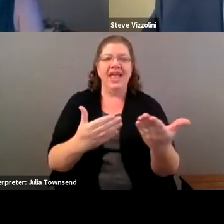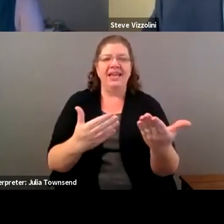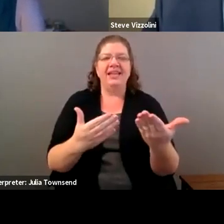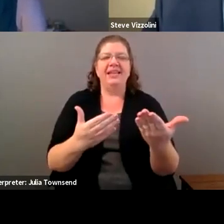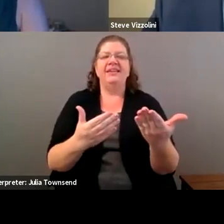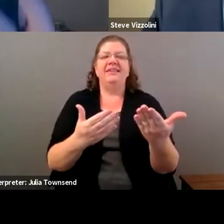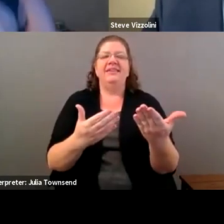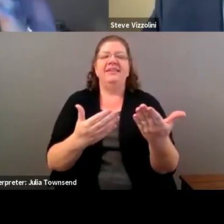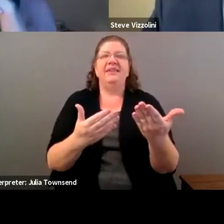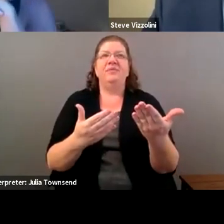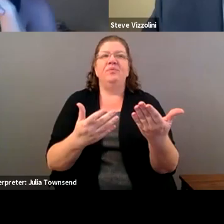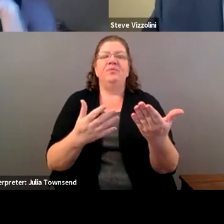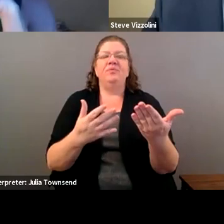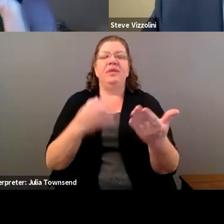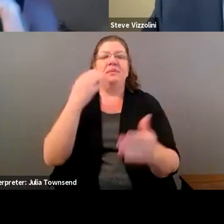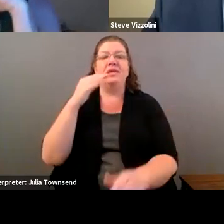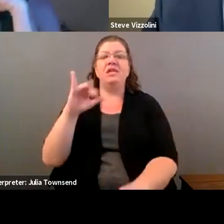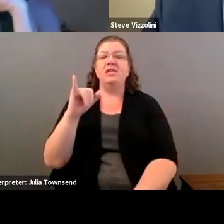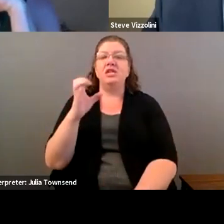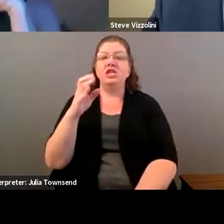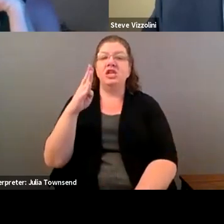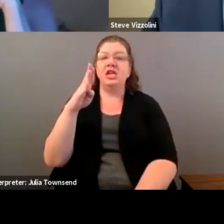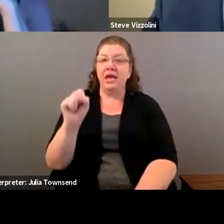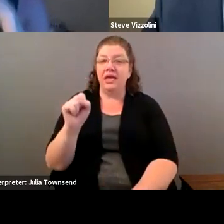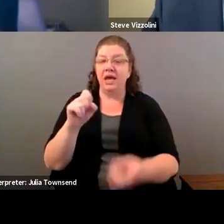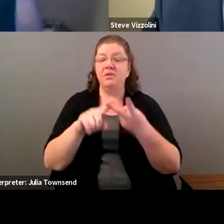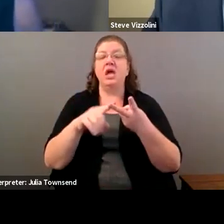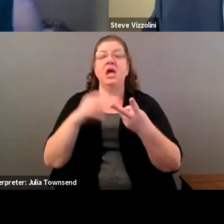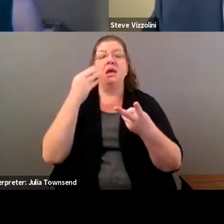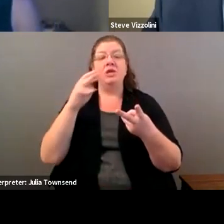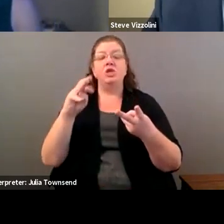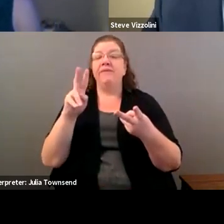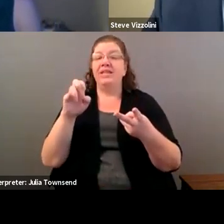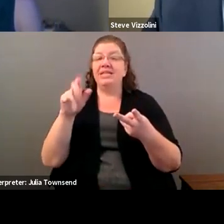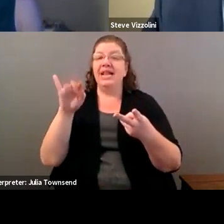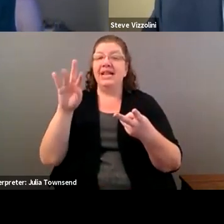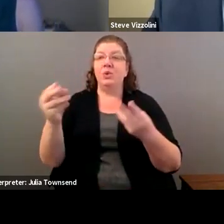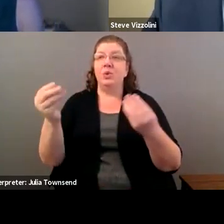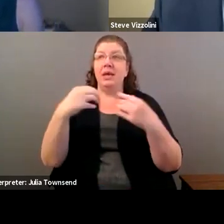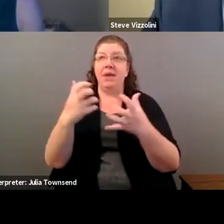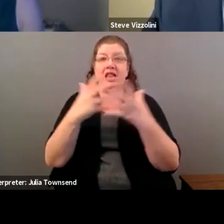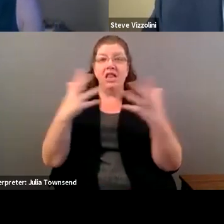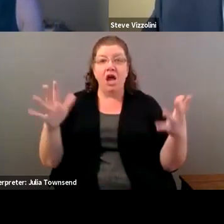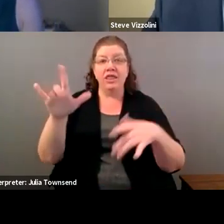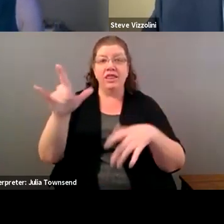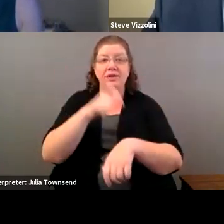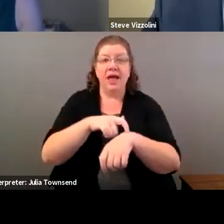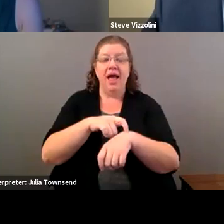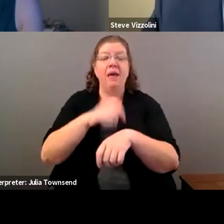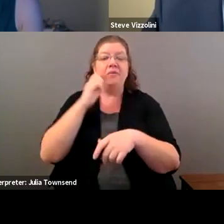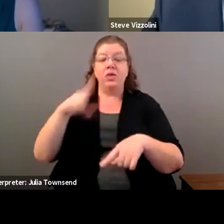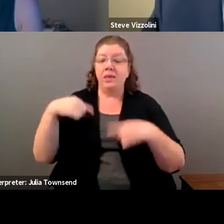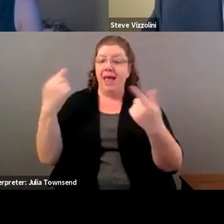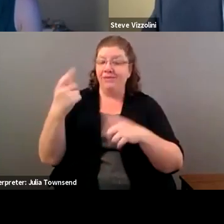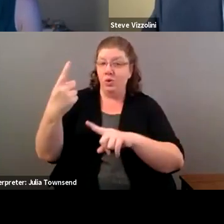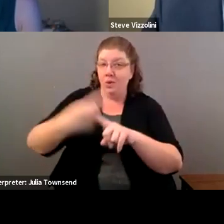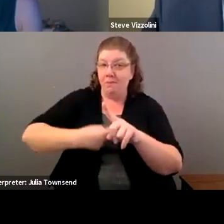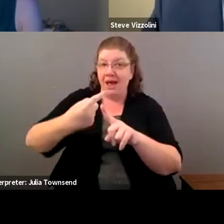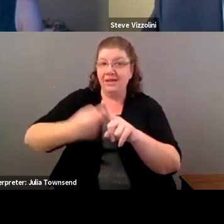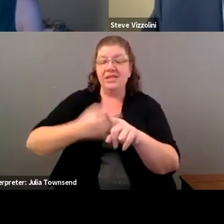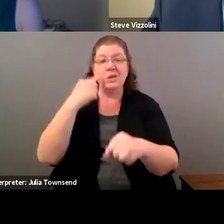también le quiero dar las gracias a la señora cheikh edad si a la señora al señor bini que me dieron mucho tiempo